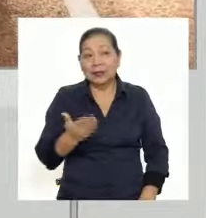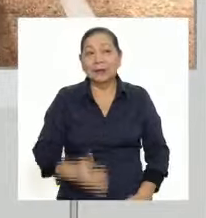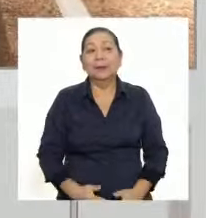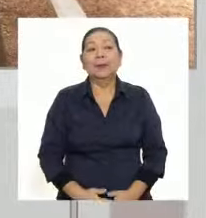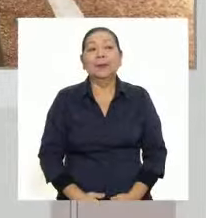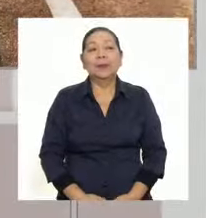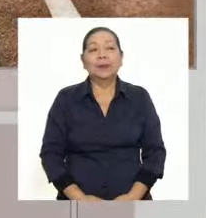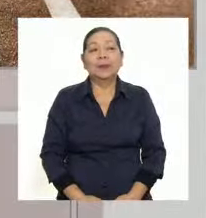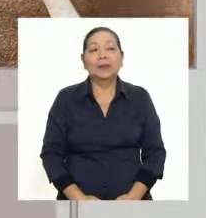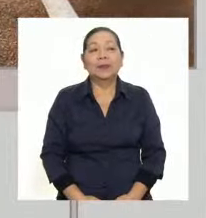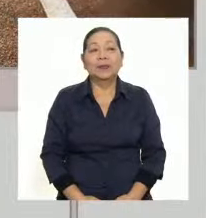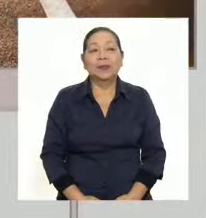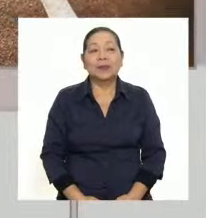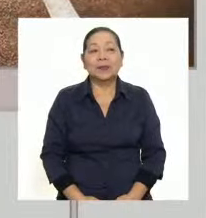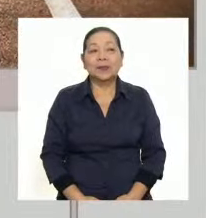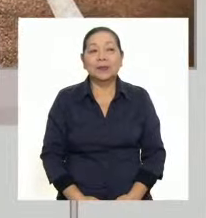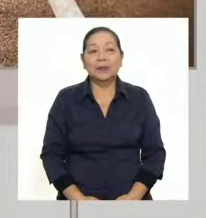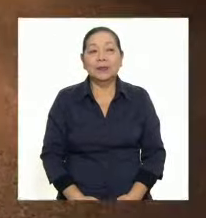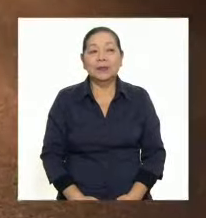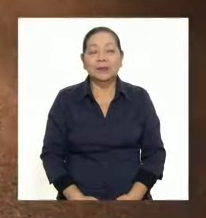Yana.